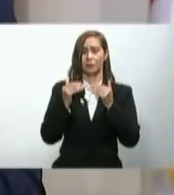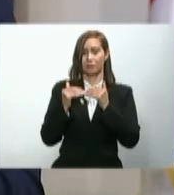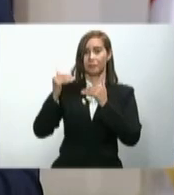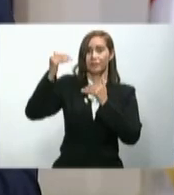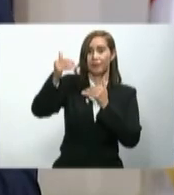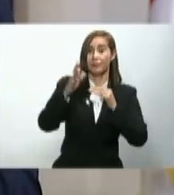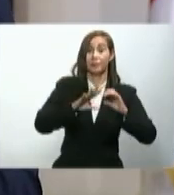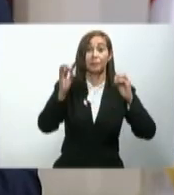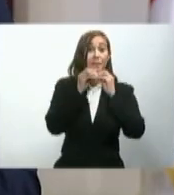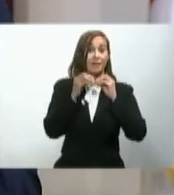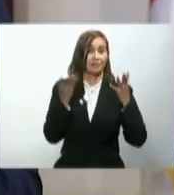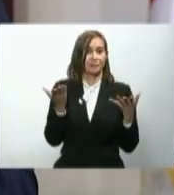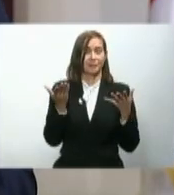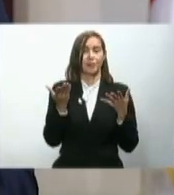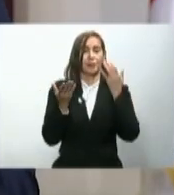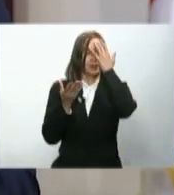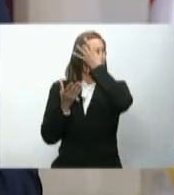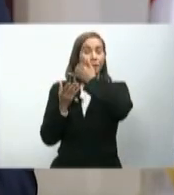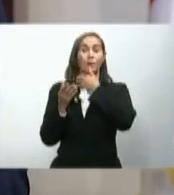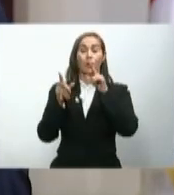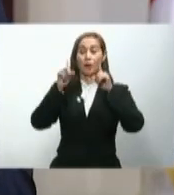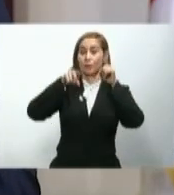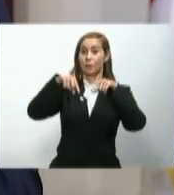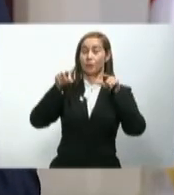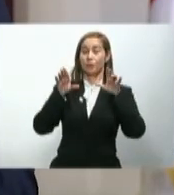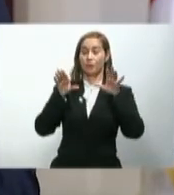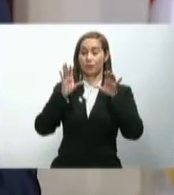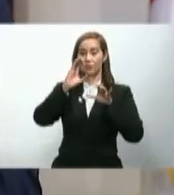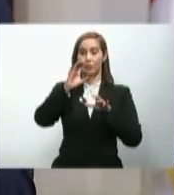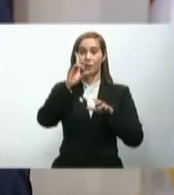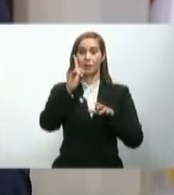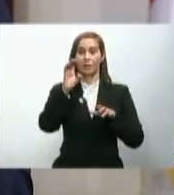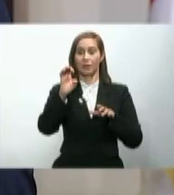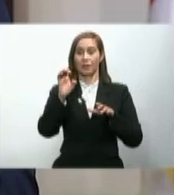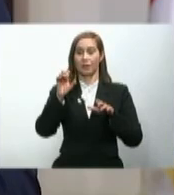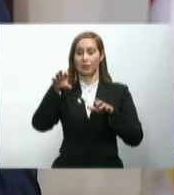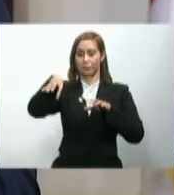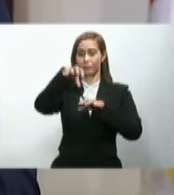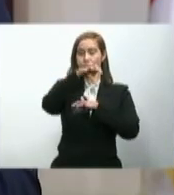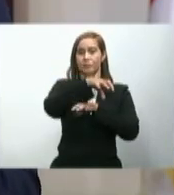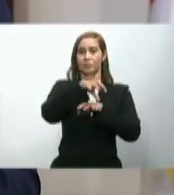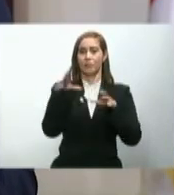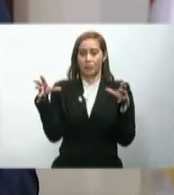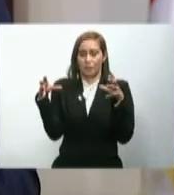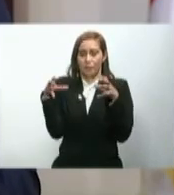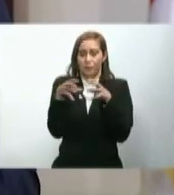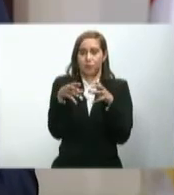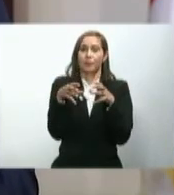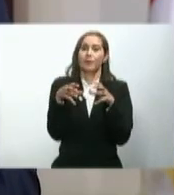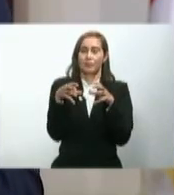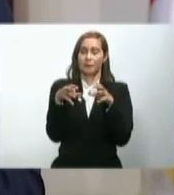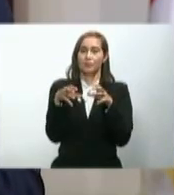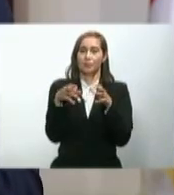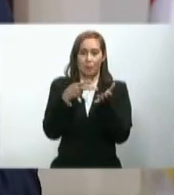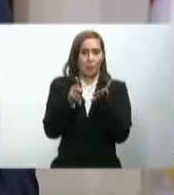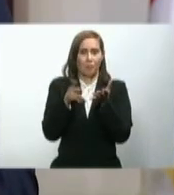más, como era el caso de la liquidación de la CDE que le estamos haciendo nosotros. Como era el caso de eliminar los consejos, ya lo hemos